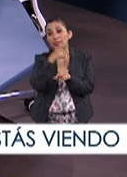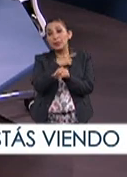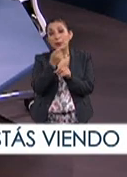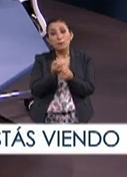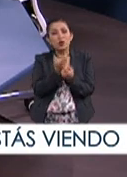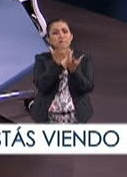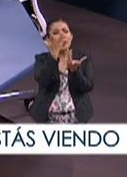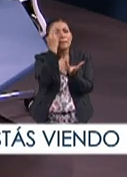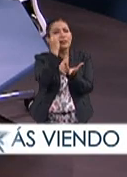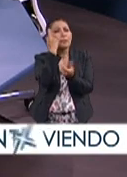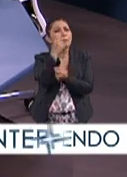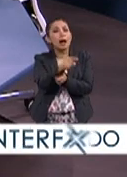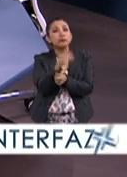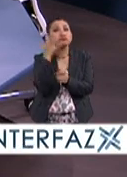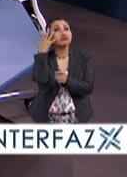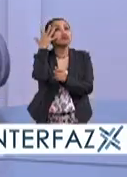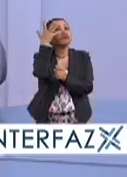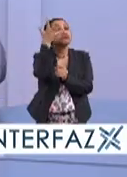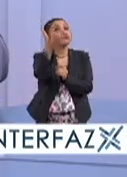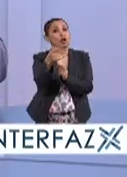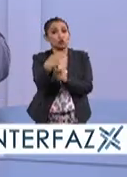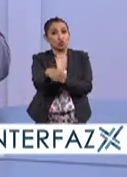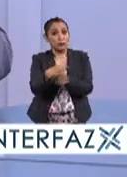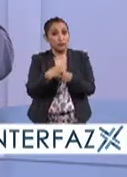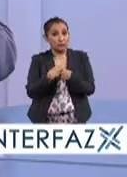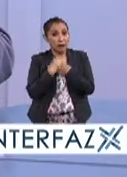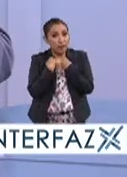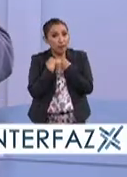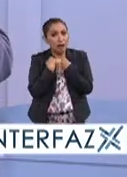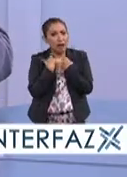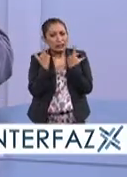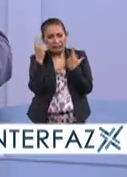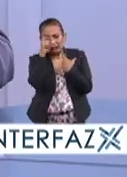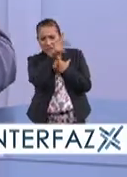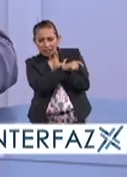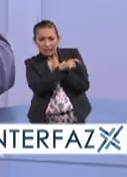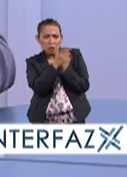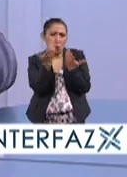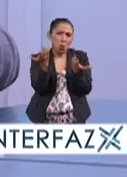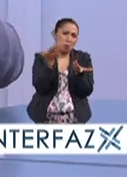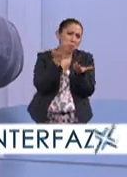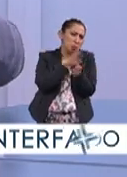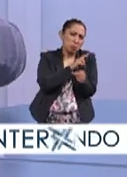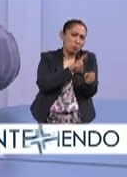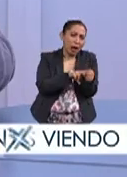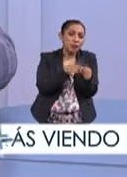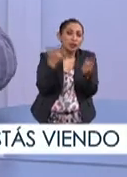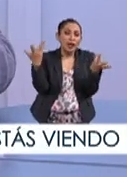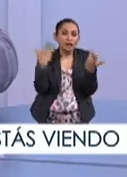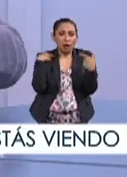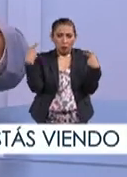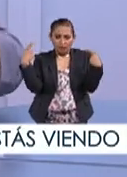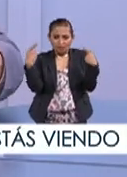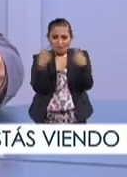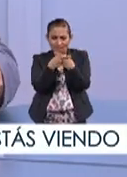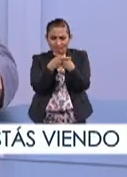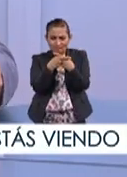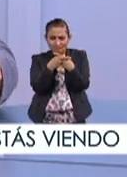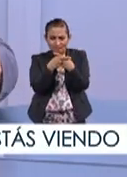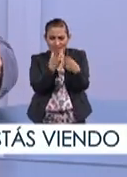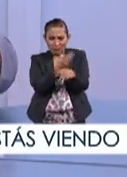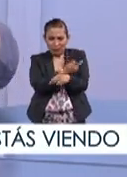aprendida para que en un momento determinado de tu vida, conflictivo o no, donde se producen unos